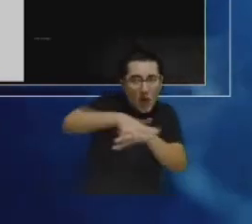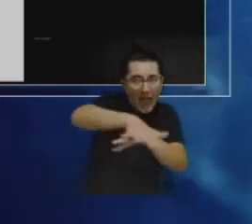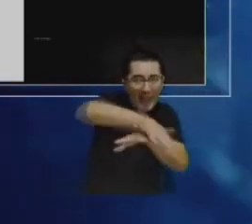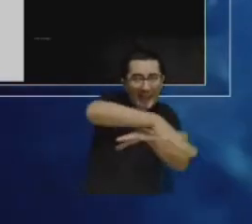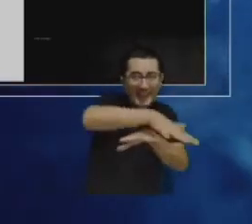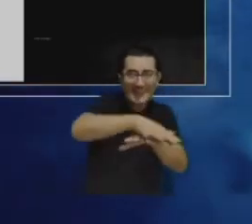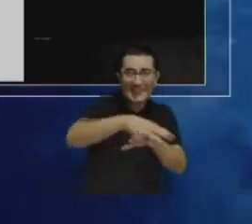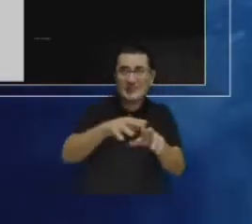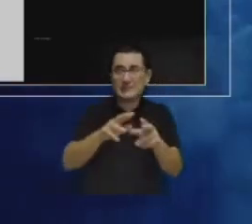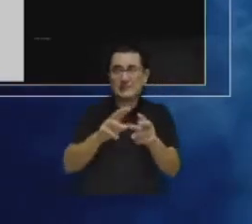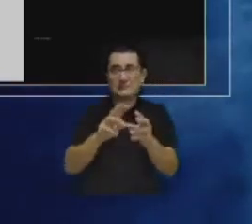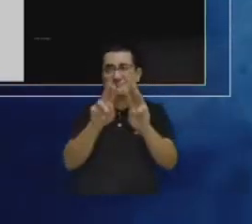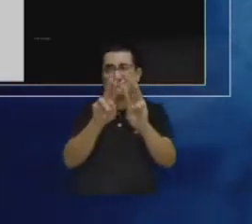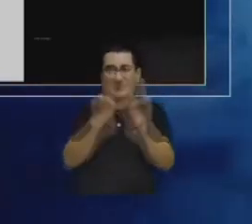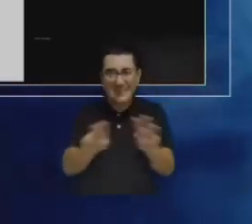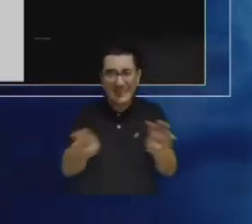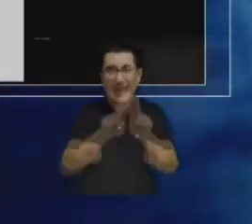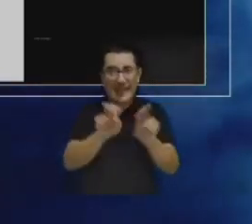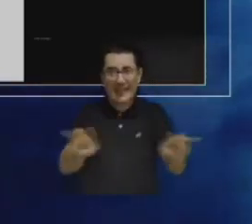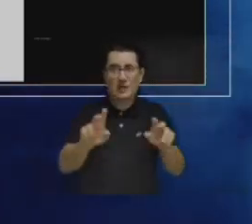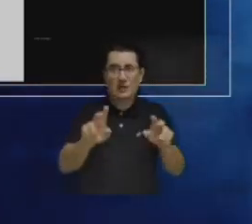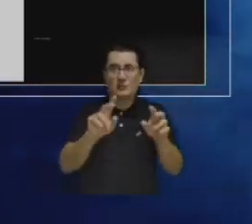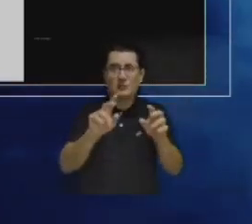se expandan más rápidamente